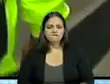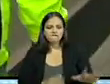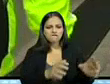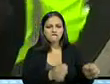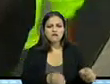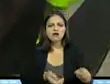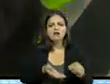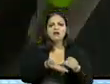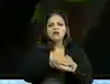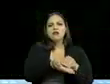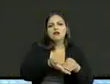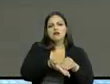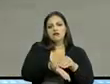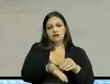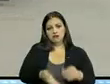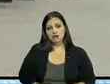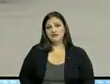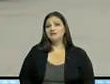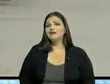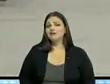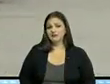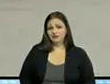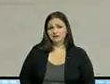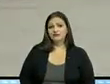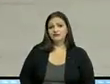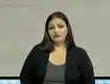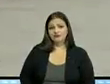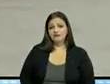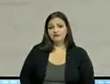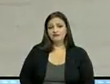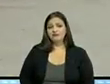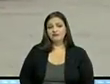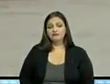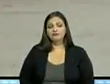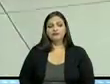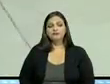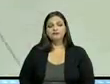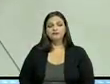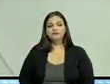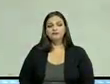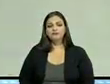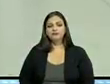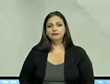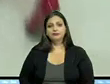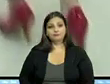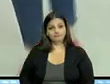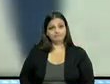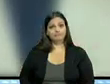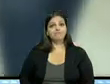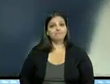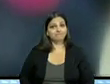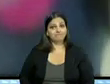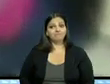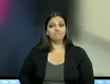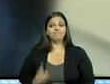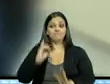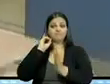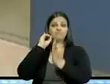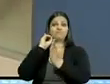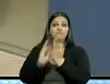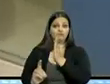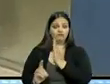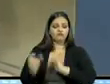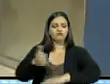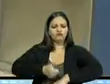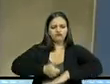que presumiblemente sería en este caso el agresor de la niña. En todo caso, es una denuncia muy grave y que debe ser